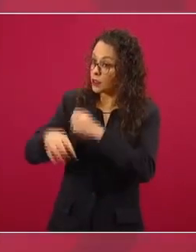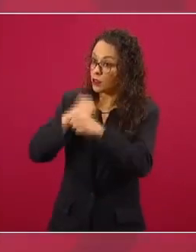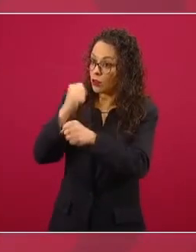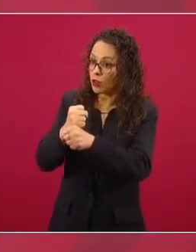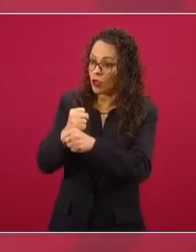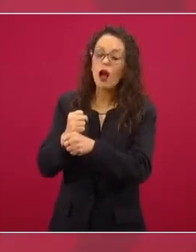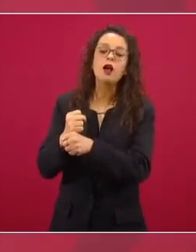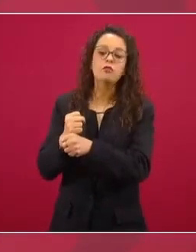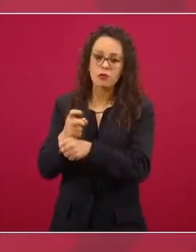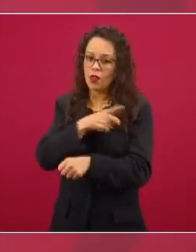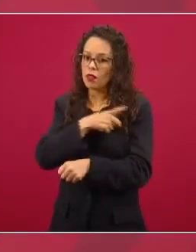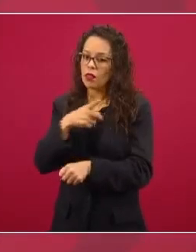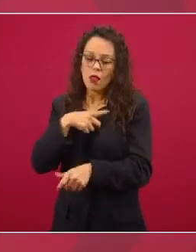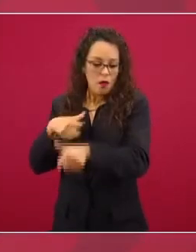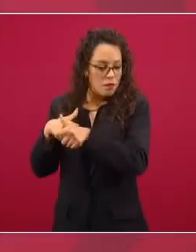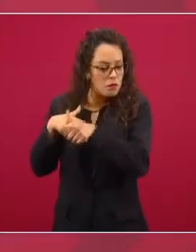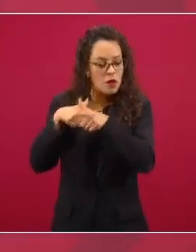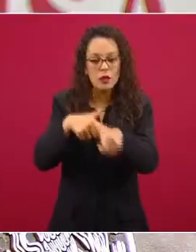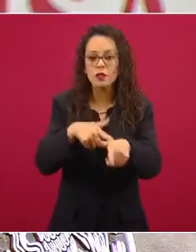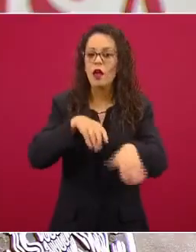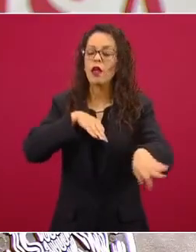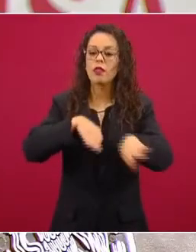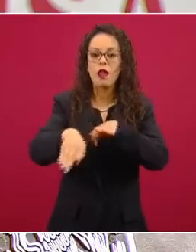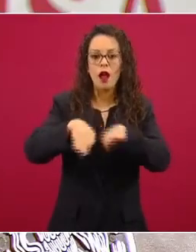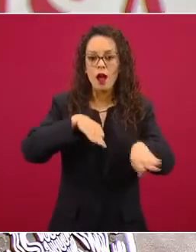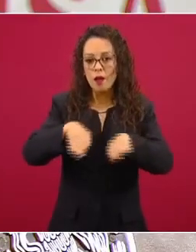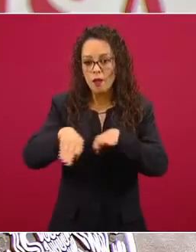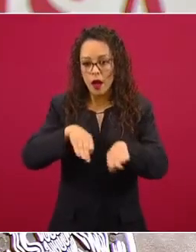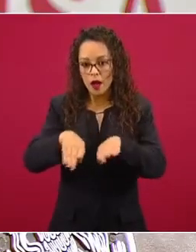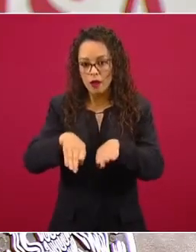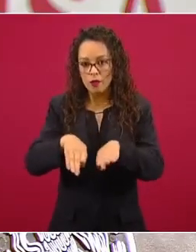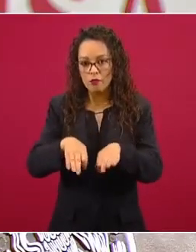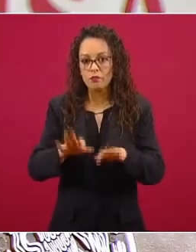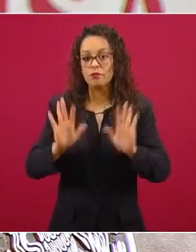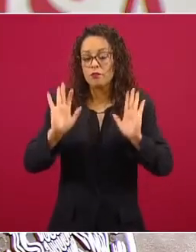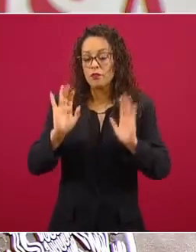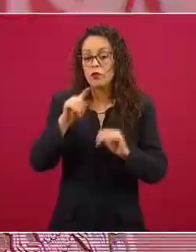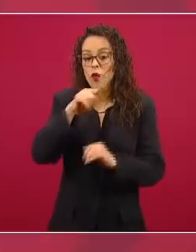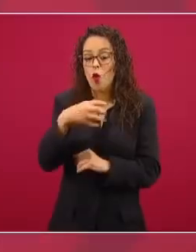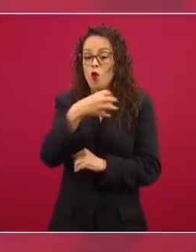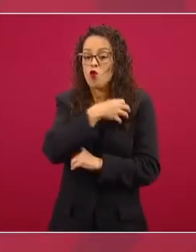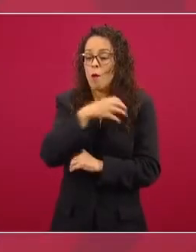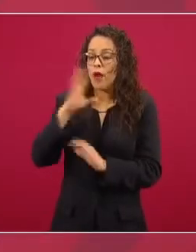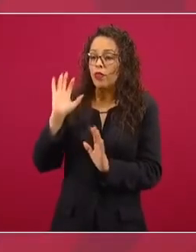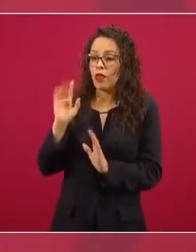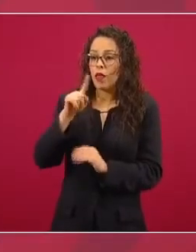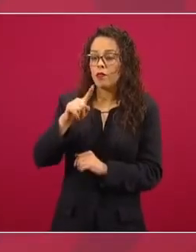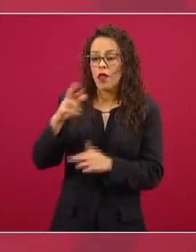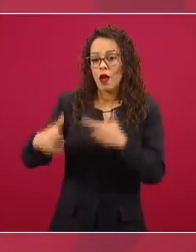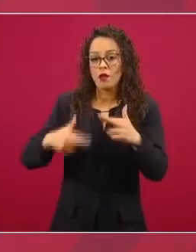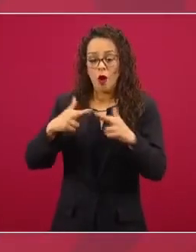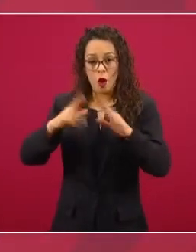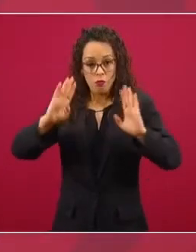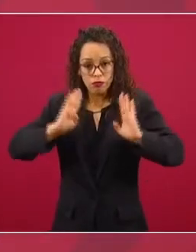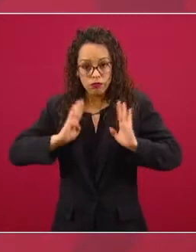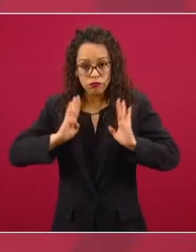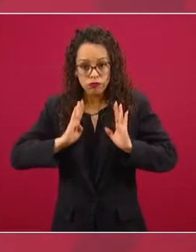continúa laborando, ya sea como comandante en una región militar o ya sea en